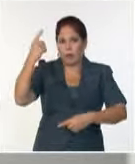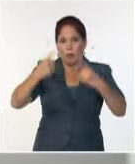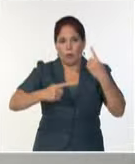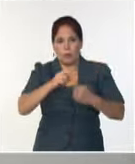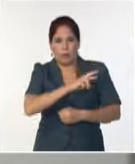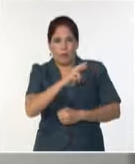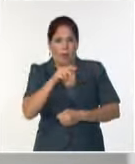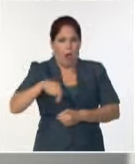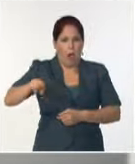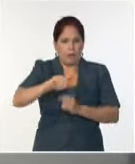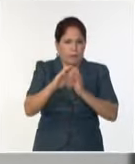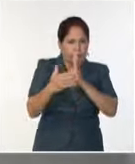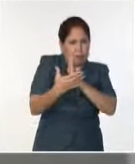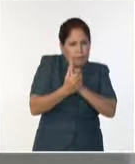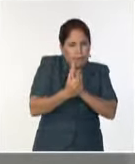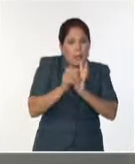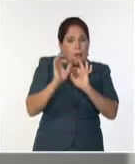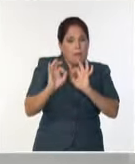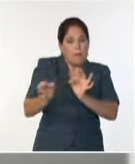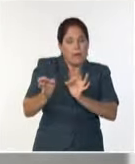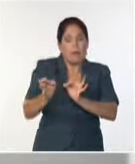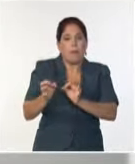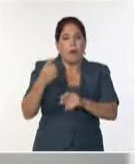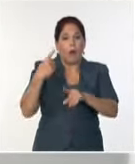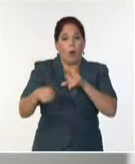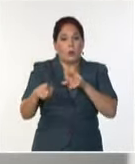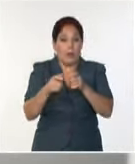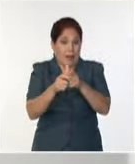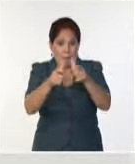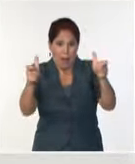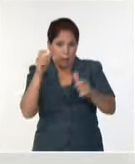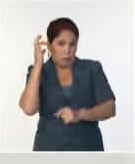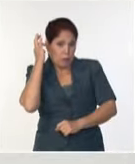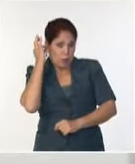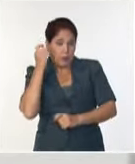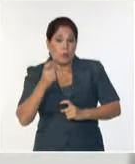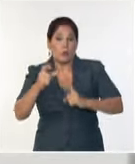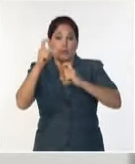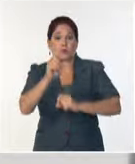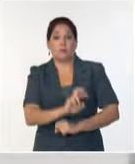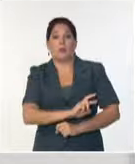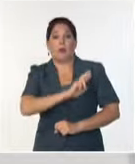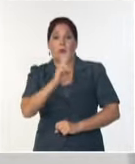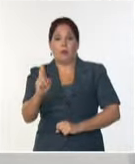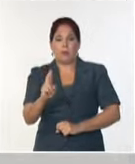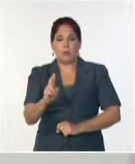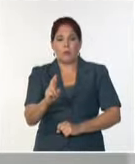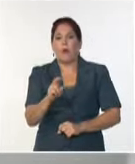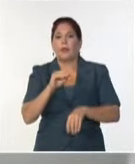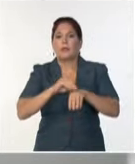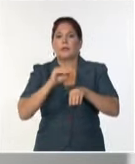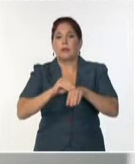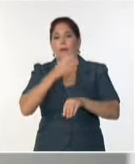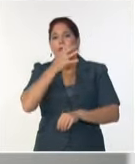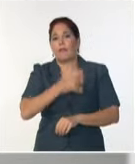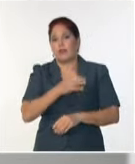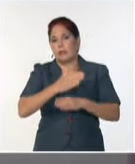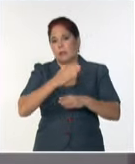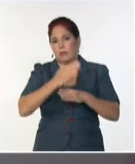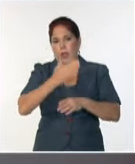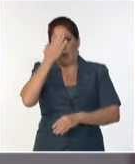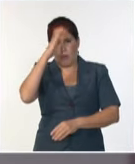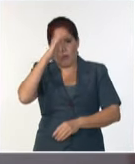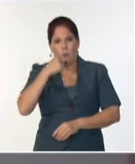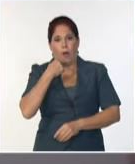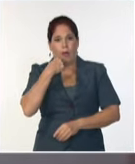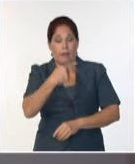en la clandestinidad. Ahora, el resto de las mujeres, al triunfo de la revolución, con aquel llamado de Fidel desde Santiago de Cuba,